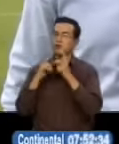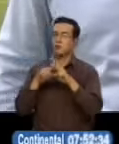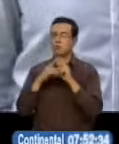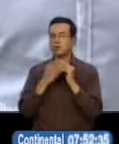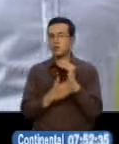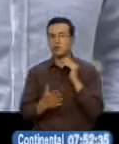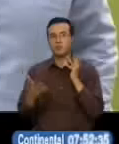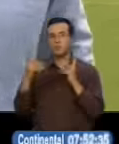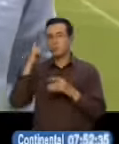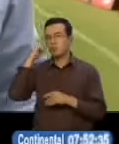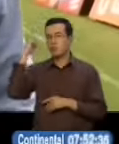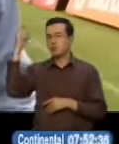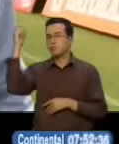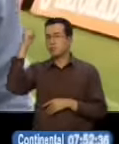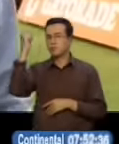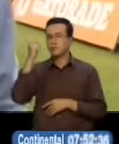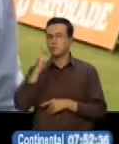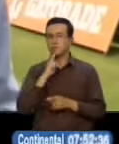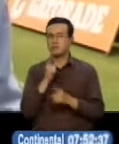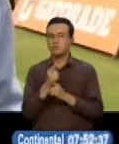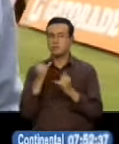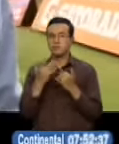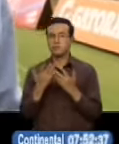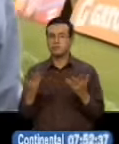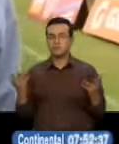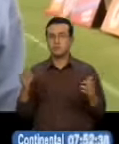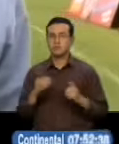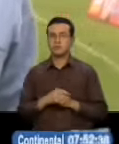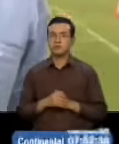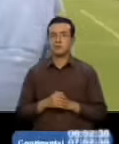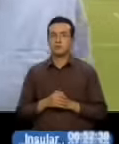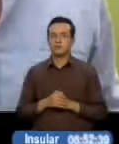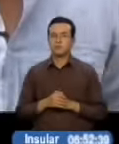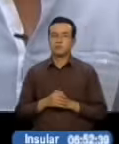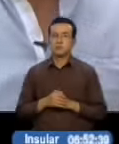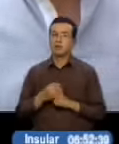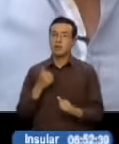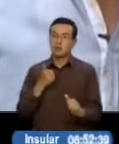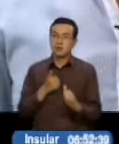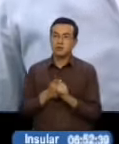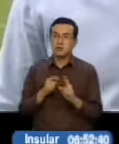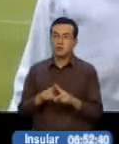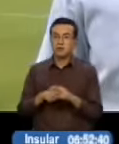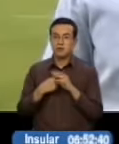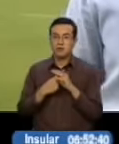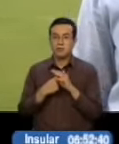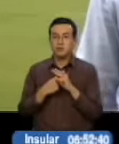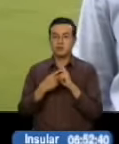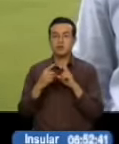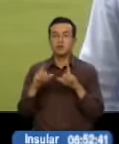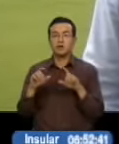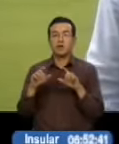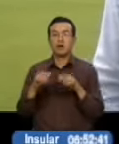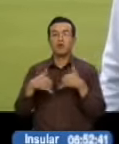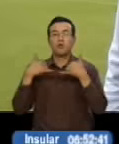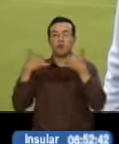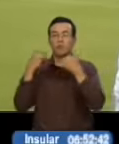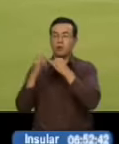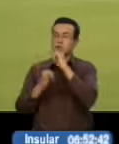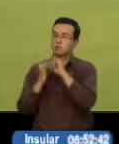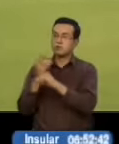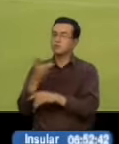labrar muchos sueños indiscutiblemente y que ahora nos llevan a muy cerca de conseguir un título internacional. Profesor, ¿qué sensaciones le da esto